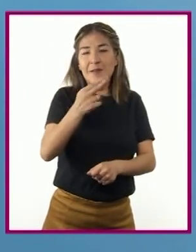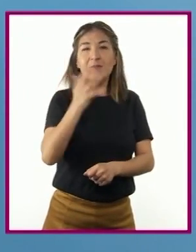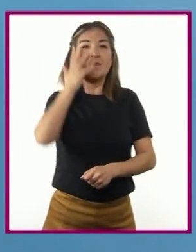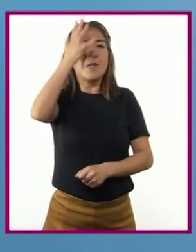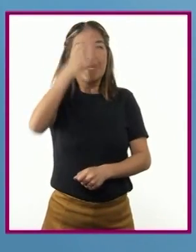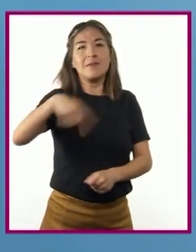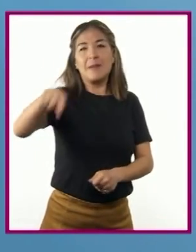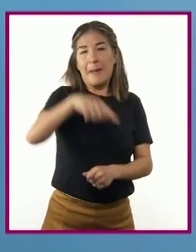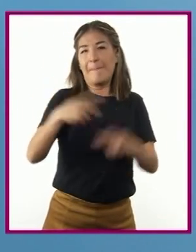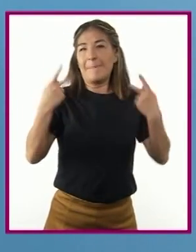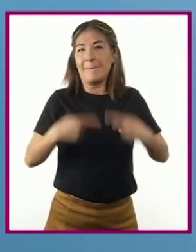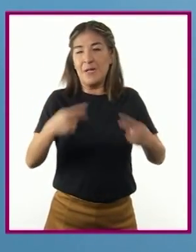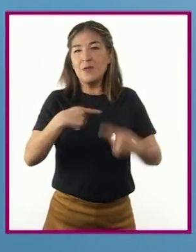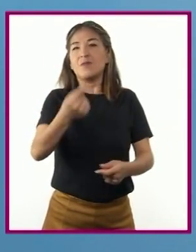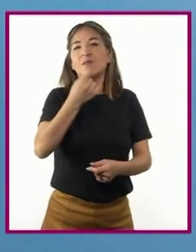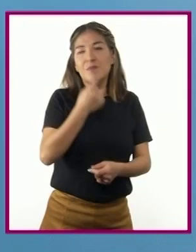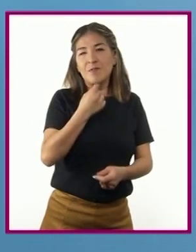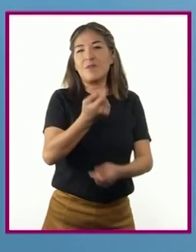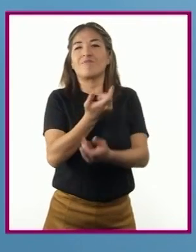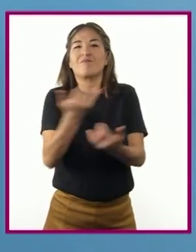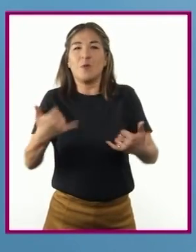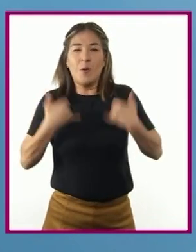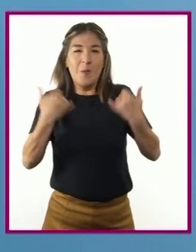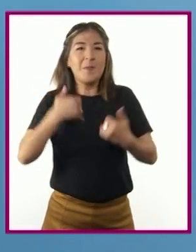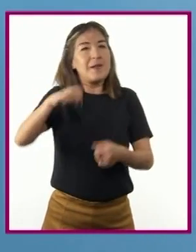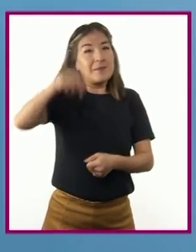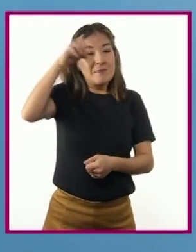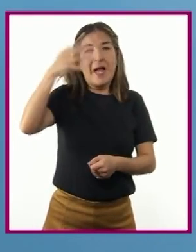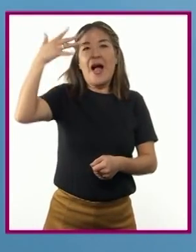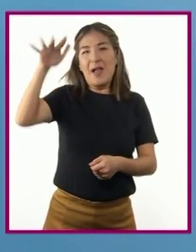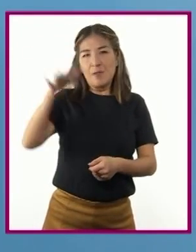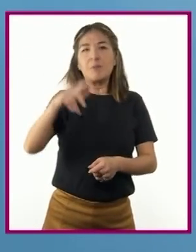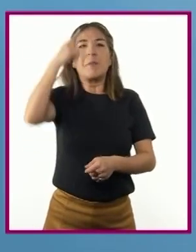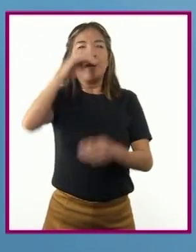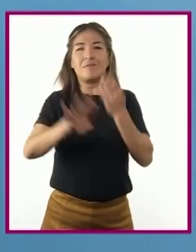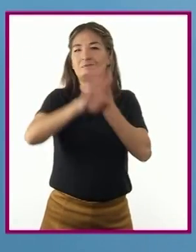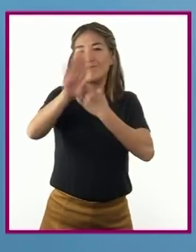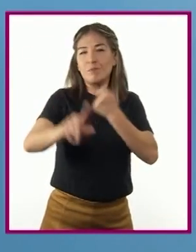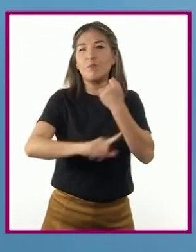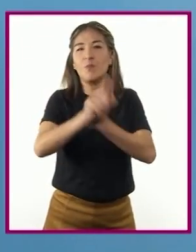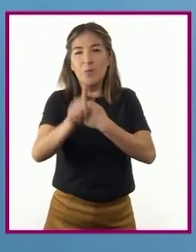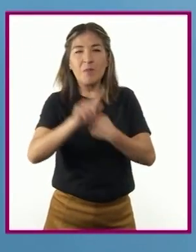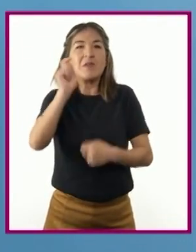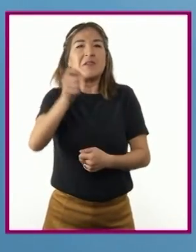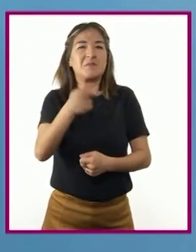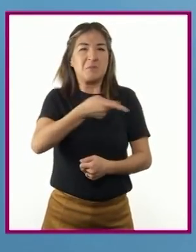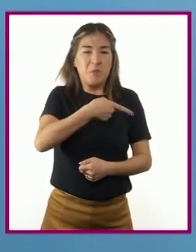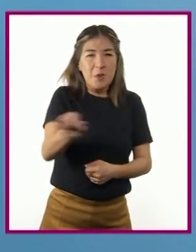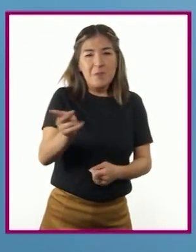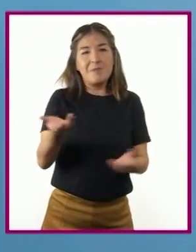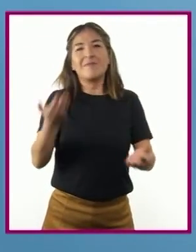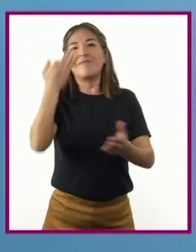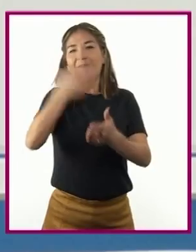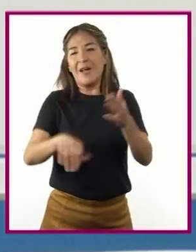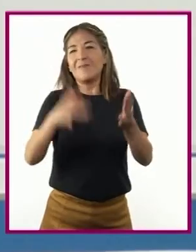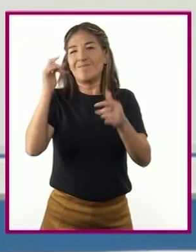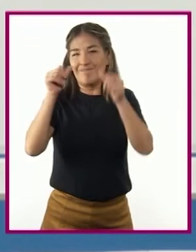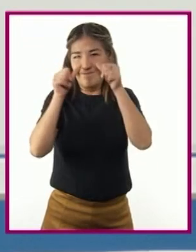por parte de la población y con ello evitar problemas sociales como la pobreza y la